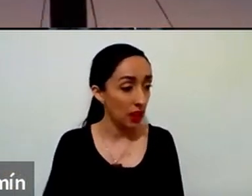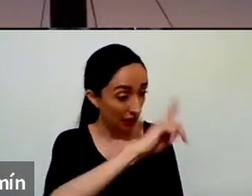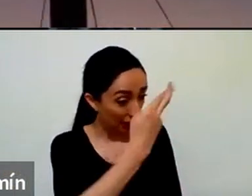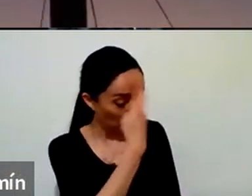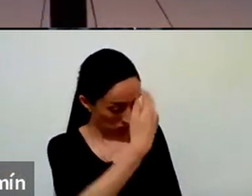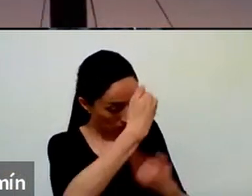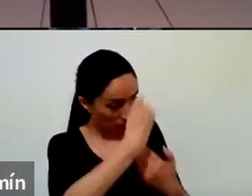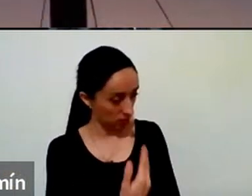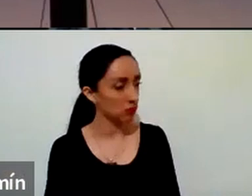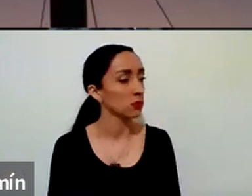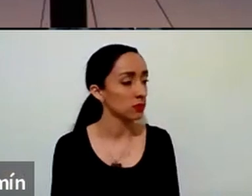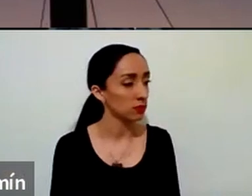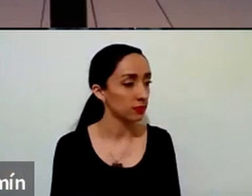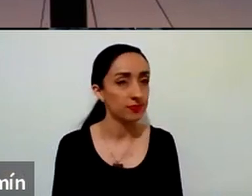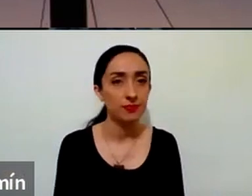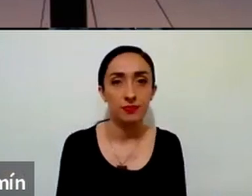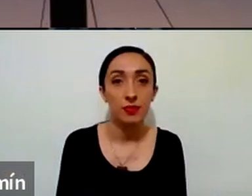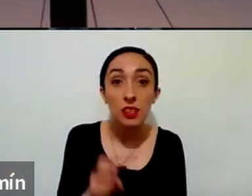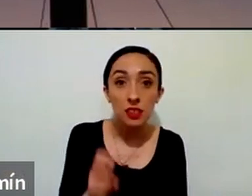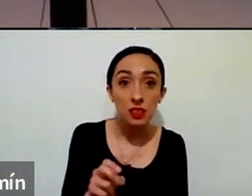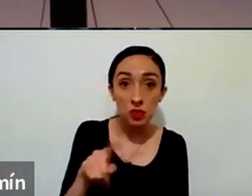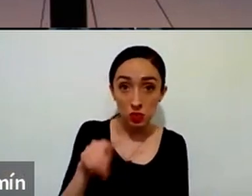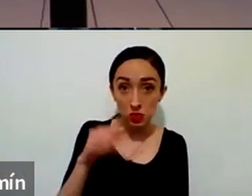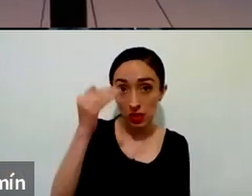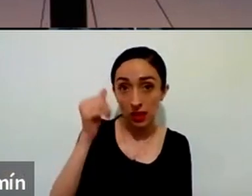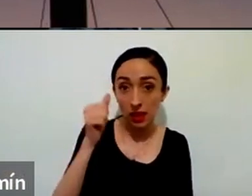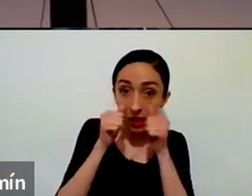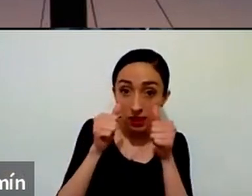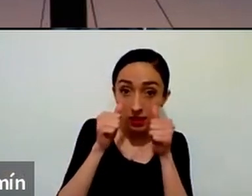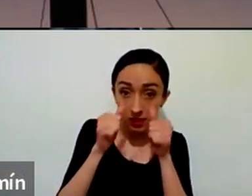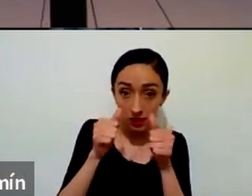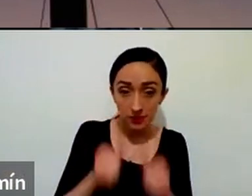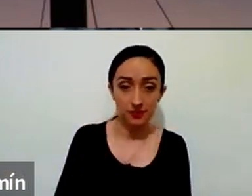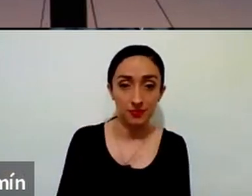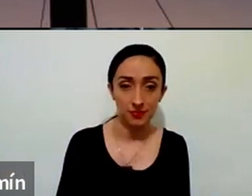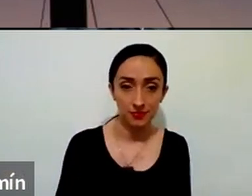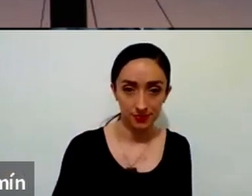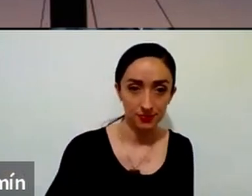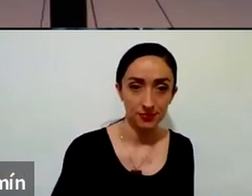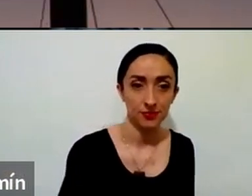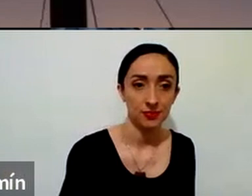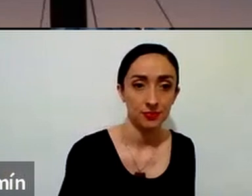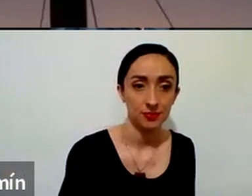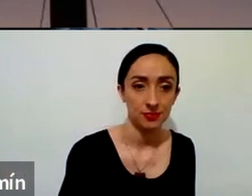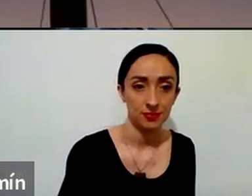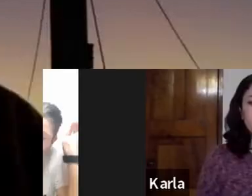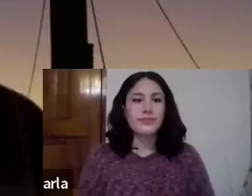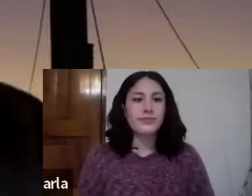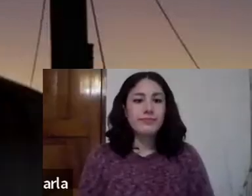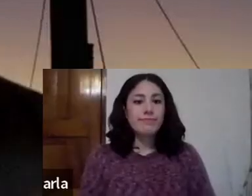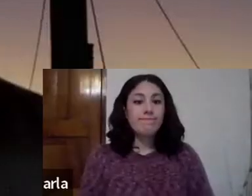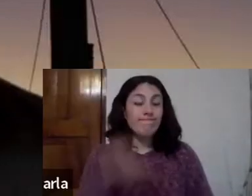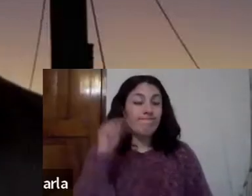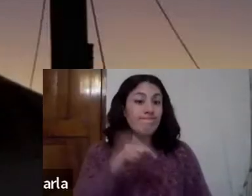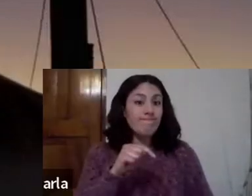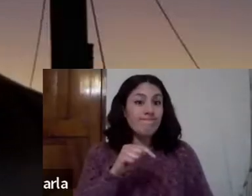Fíjense que aquí hay algo, un movimiento mucho más profundo, una intimidad mucho más